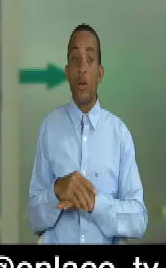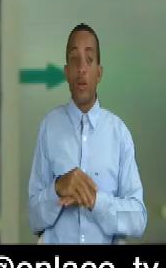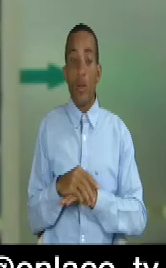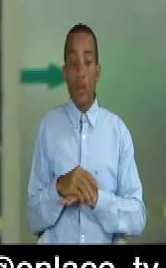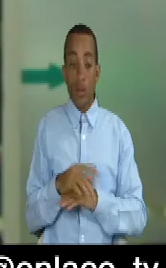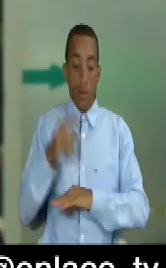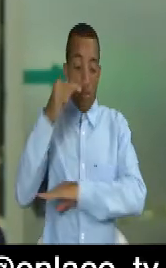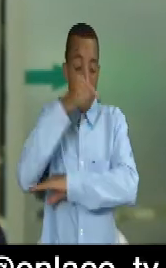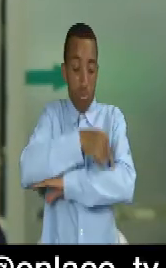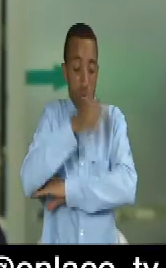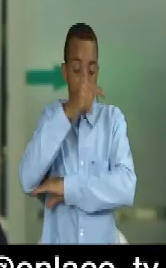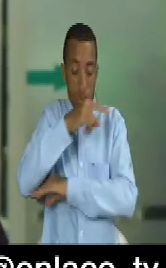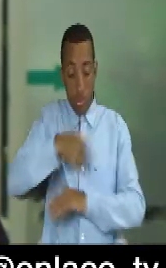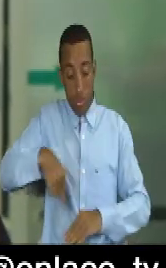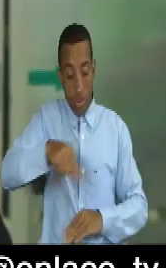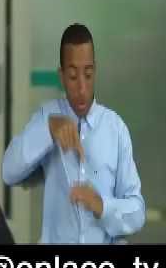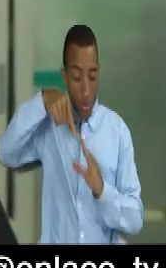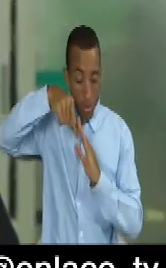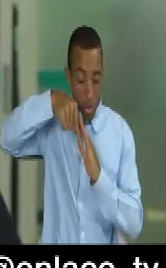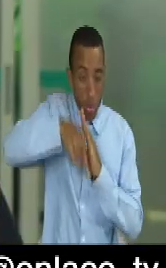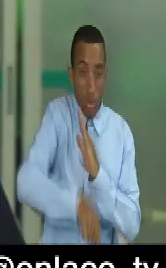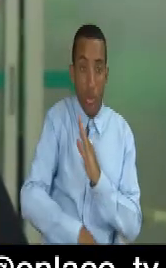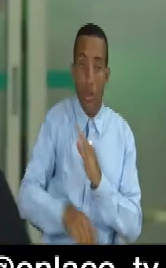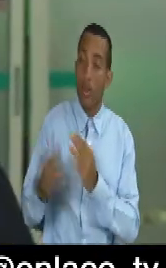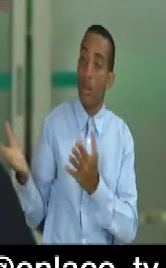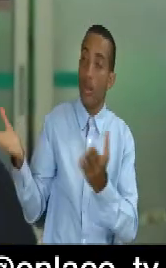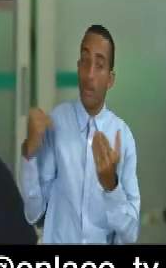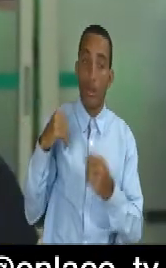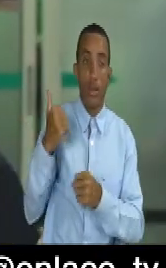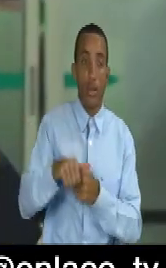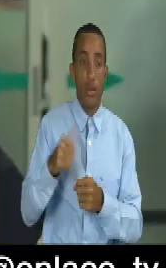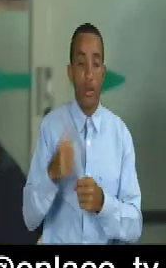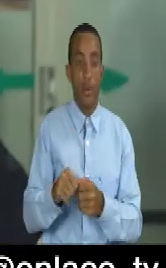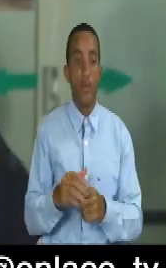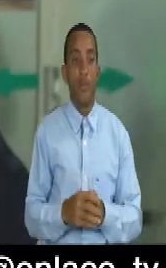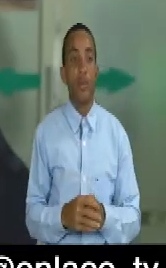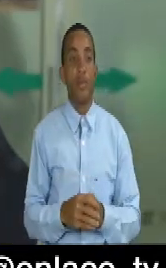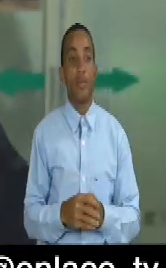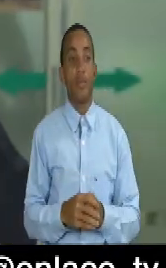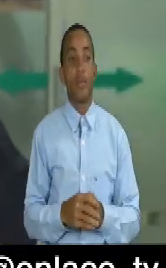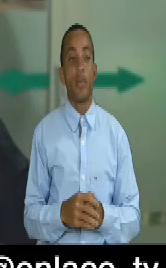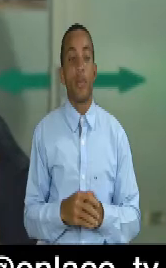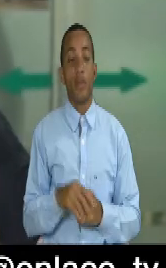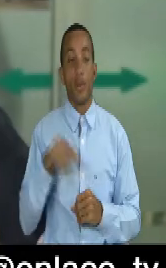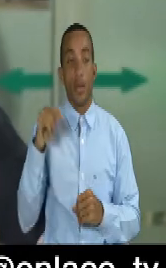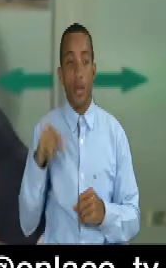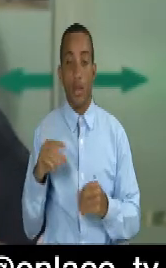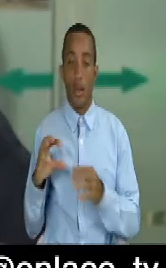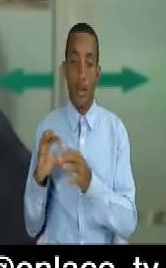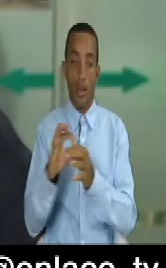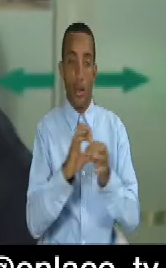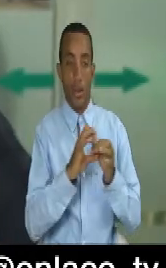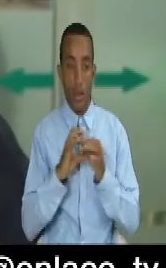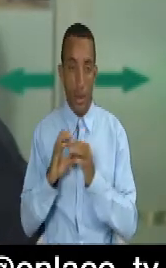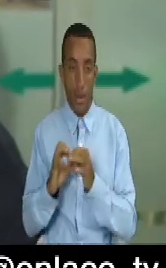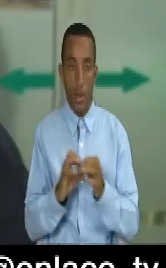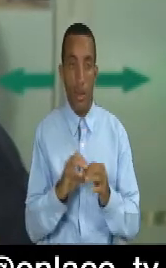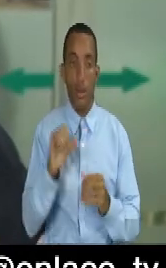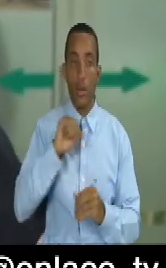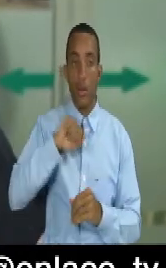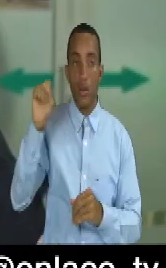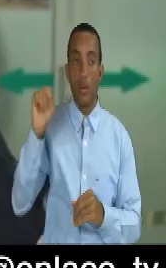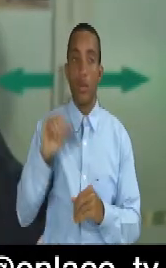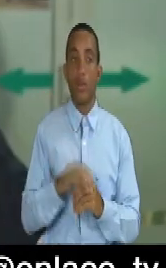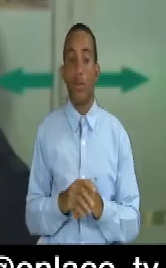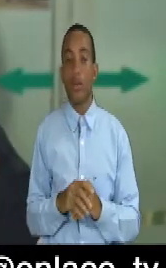convencionales, un evento convocado por Ecopetrol, ACIPET, que es la Asociación Colombiana de Ingenieros de Petróleos y la USO, donde vamos a tener posturas a favor